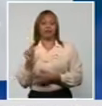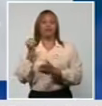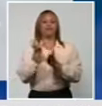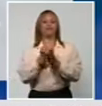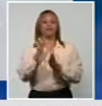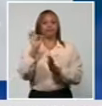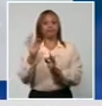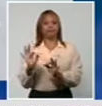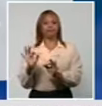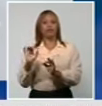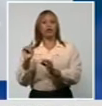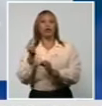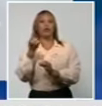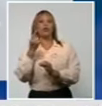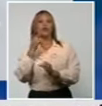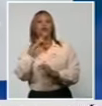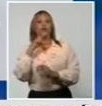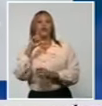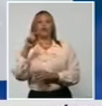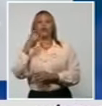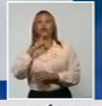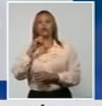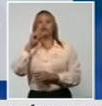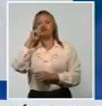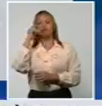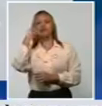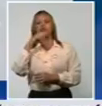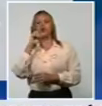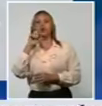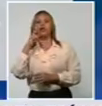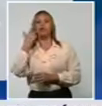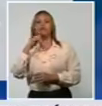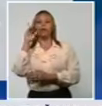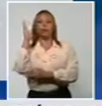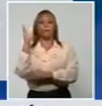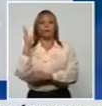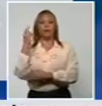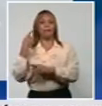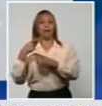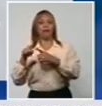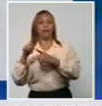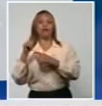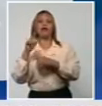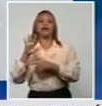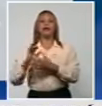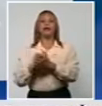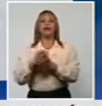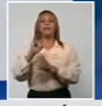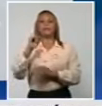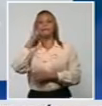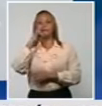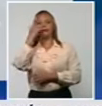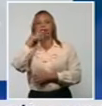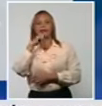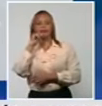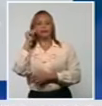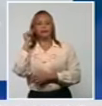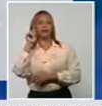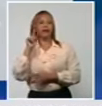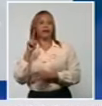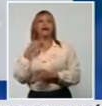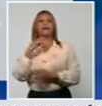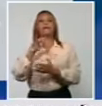enfermedad, 1 en el municipio Consolación del Sur, 1 en La Palma y 1 en el municipio Minas de Mata Hambre. En el caso de la provincia de Mayabeque